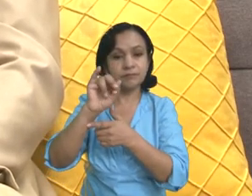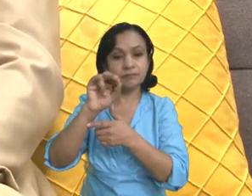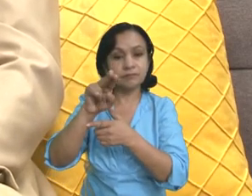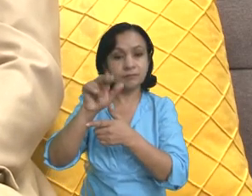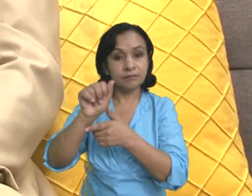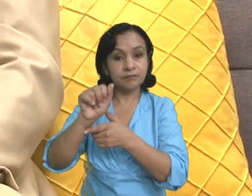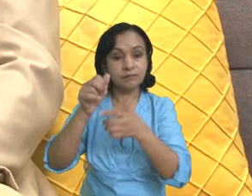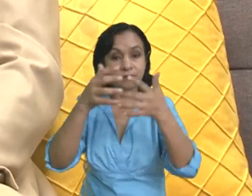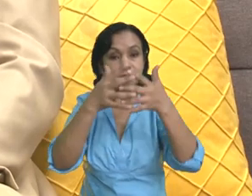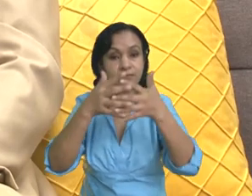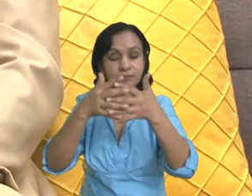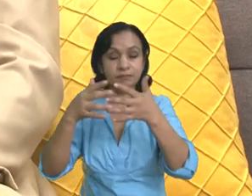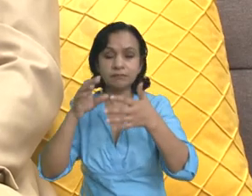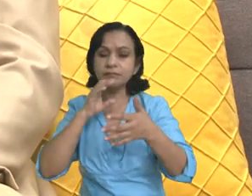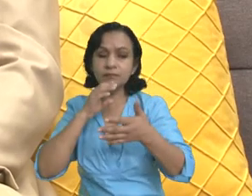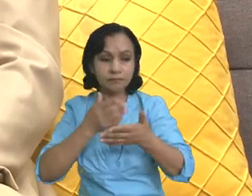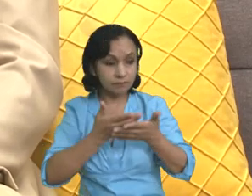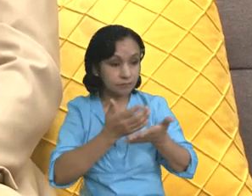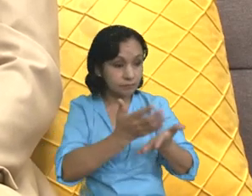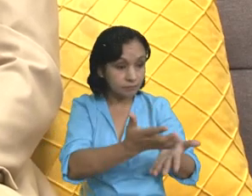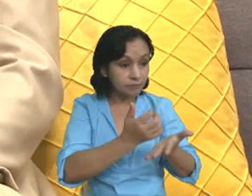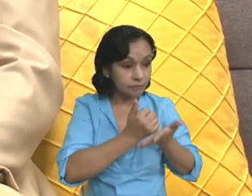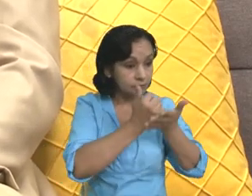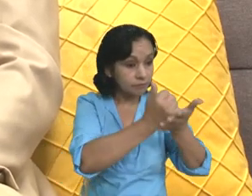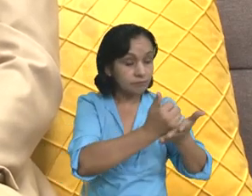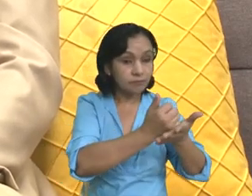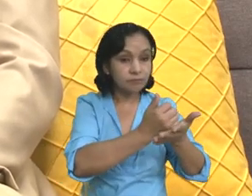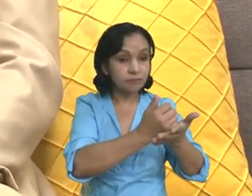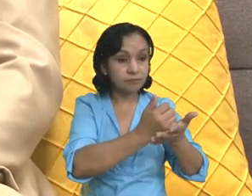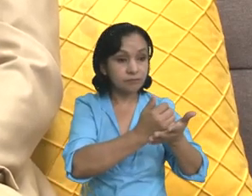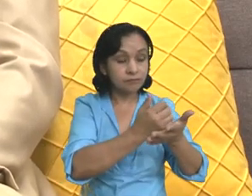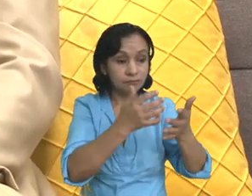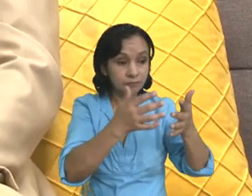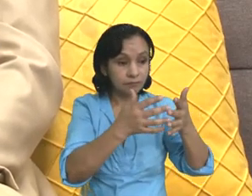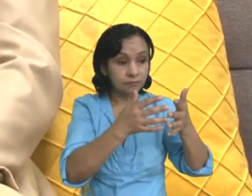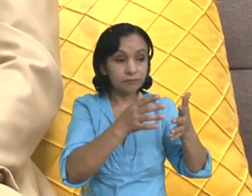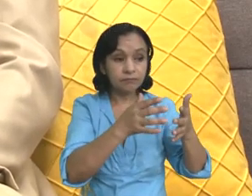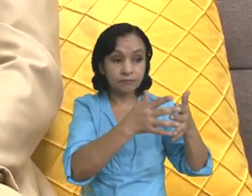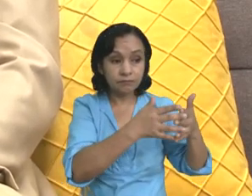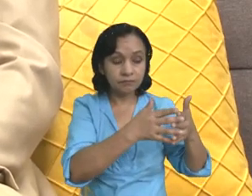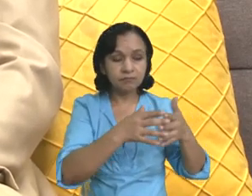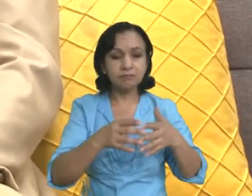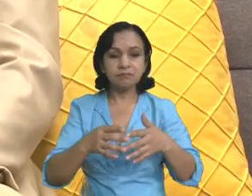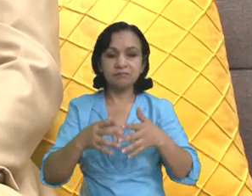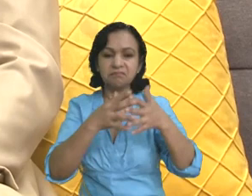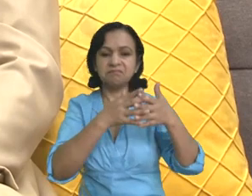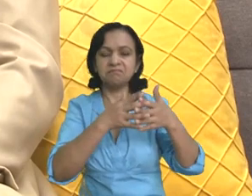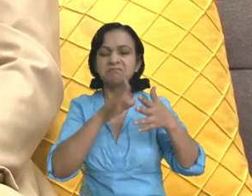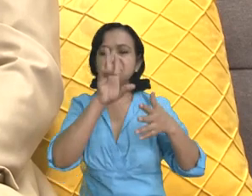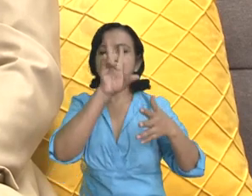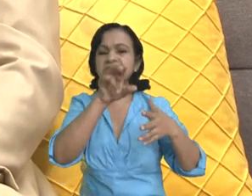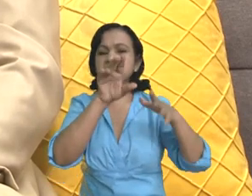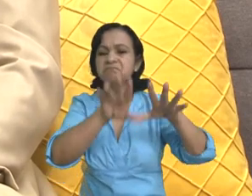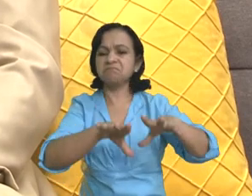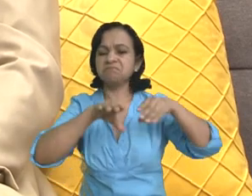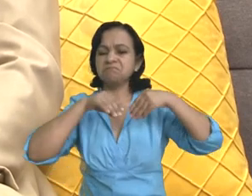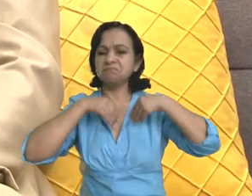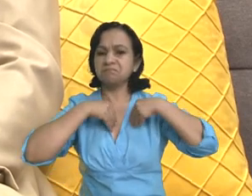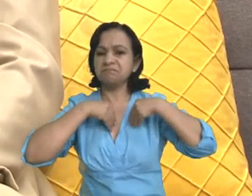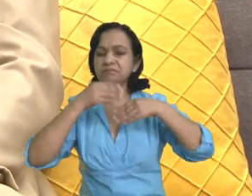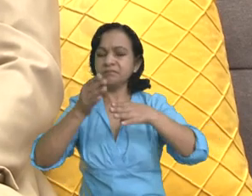Cuba de apoyar al pueblo norteamericano y que nunca fue aceptado por el gobierno estadounidense de